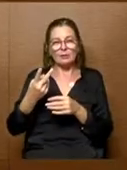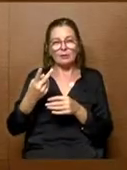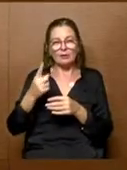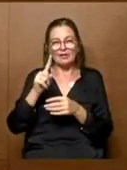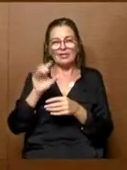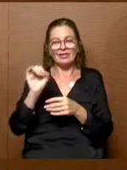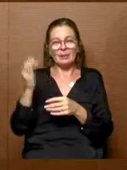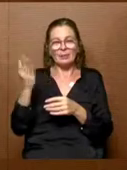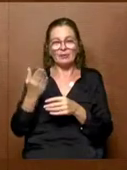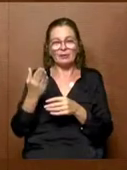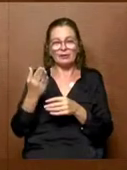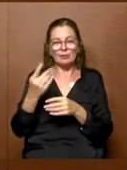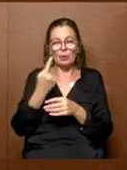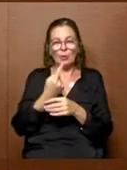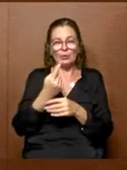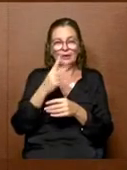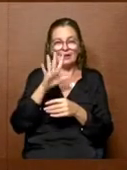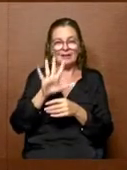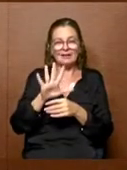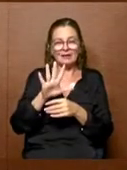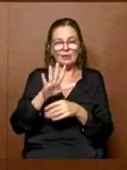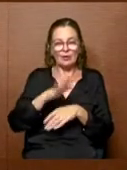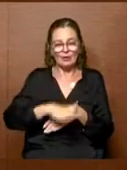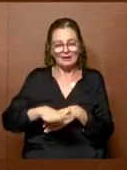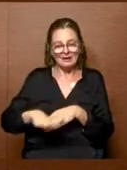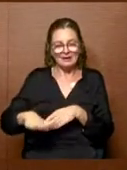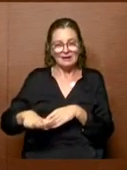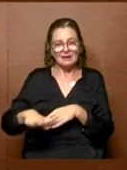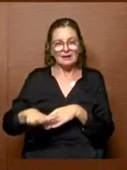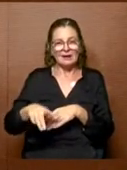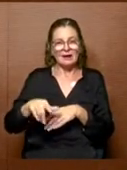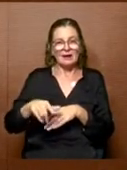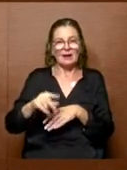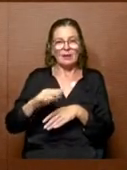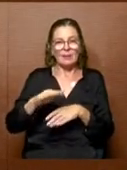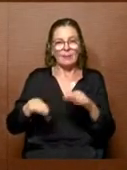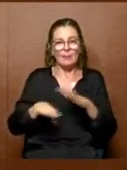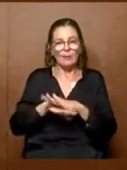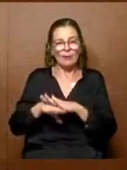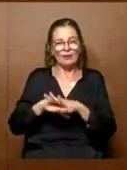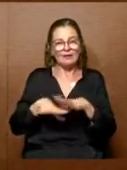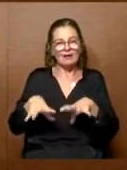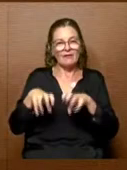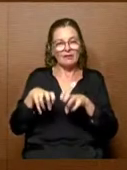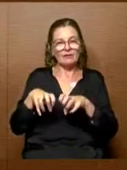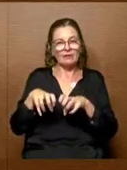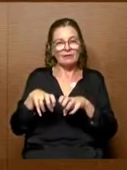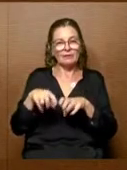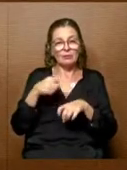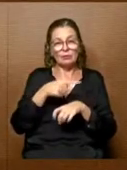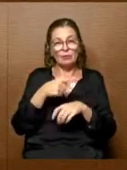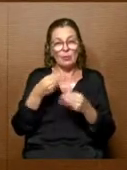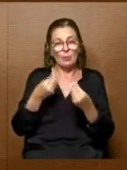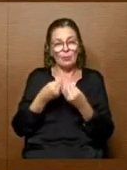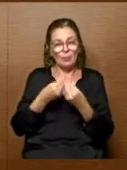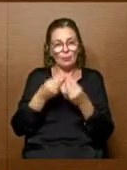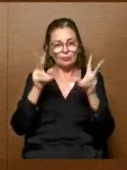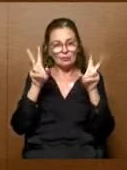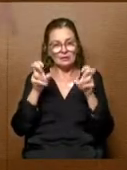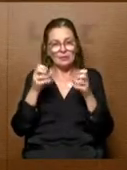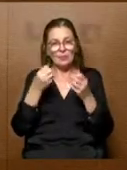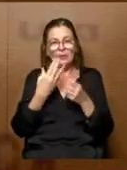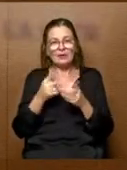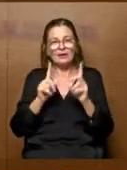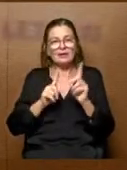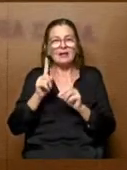10% que hablábamos recién. Una de cada 5 niños y niñas en nuestro país viven por debajo de la línea de pobreza. Cristina, tú has tratado muchísimo este tema. ¿Por qué es algo